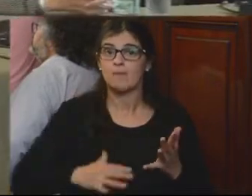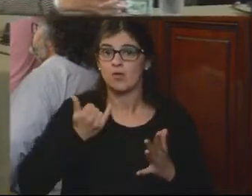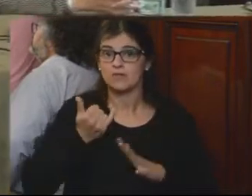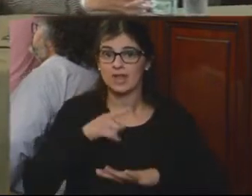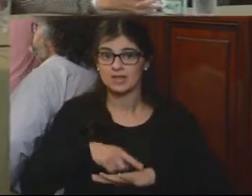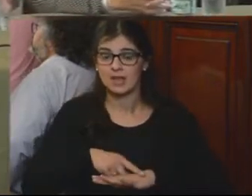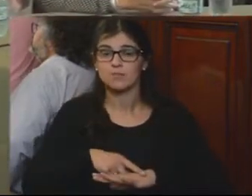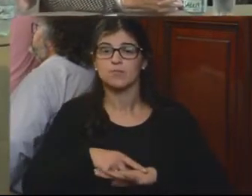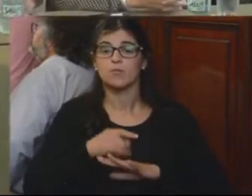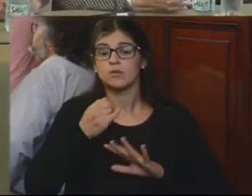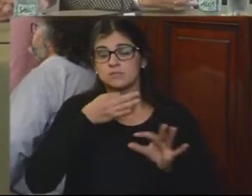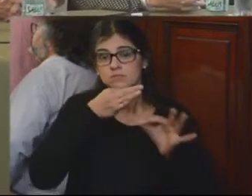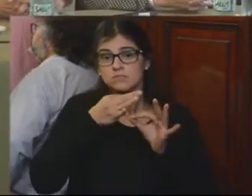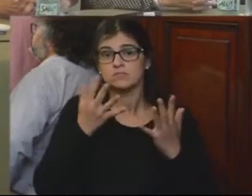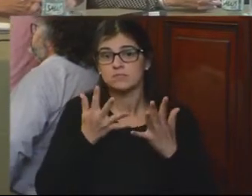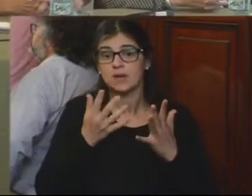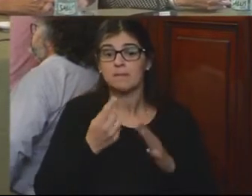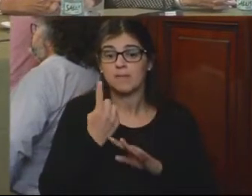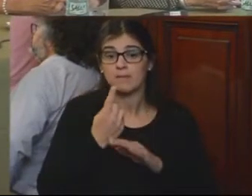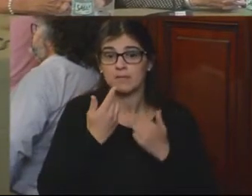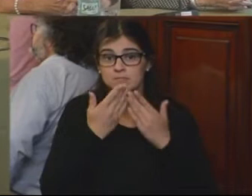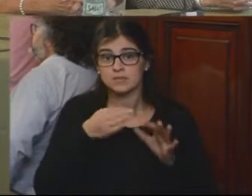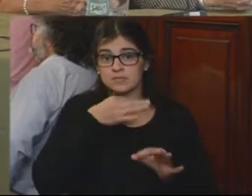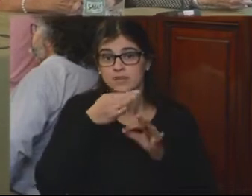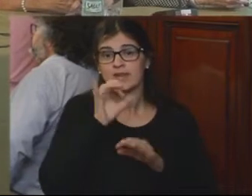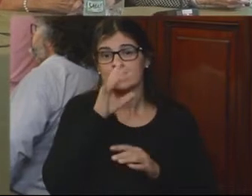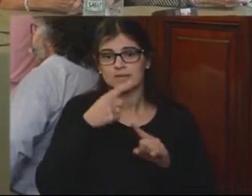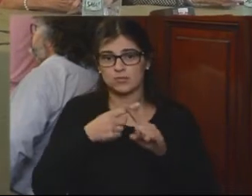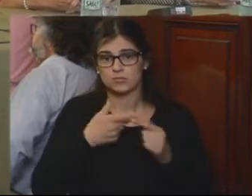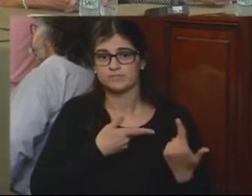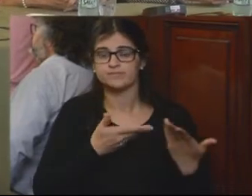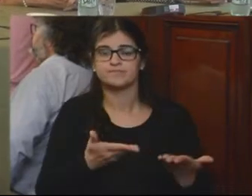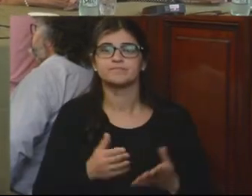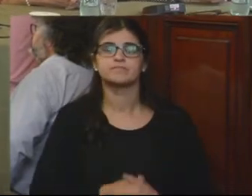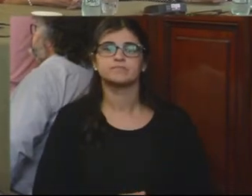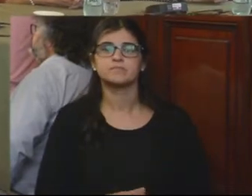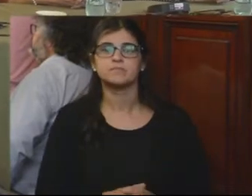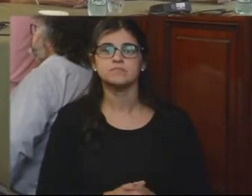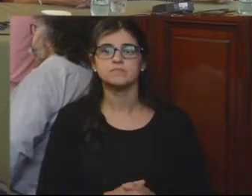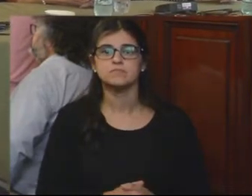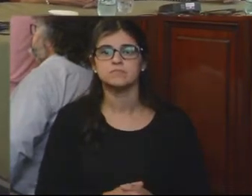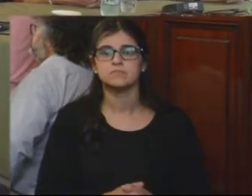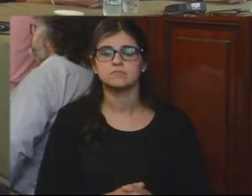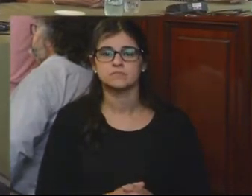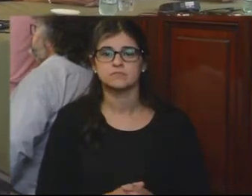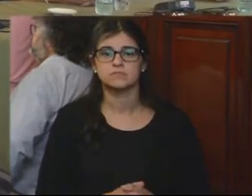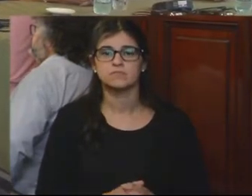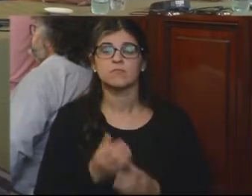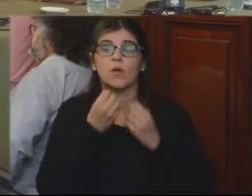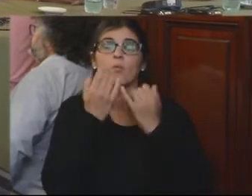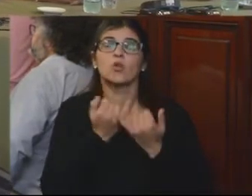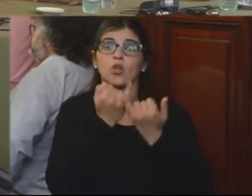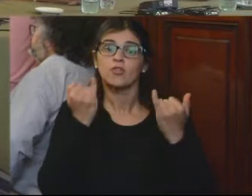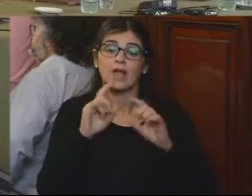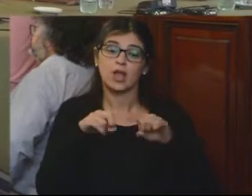tienen la palabra en esta primera intervención hasta por 15 minutos adelante por favor buenos días